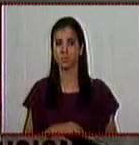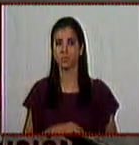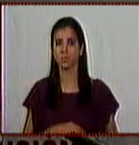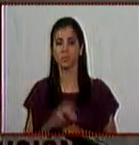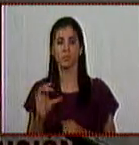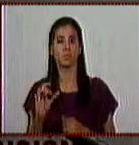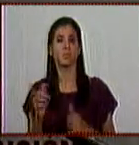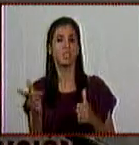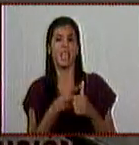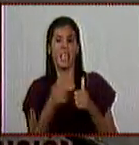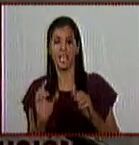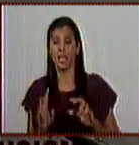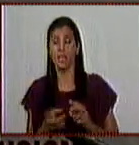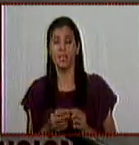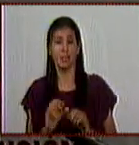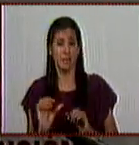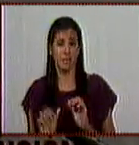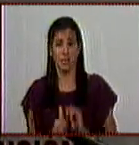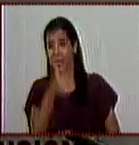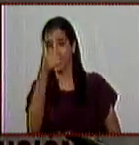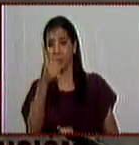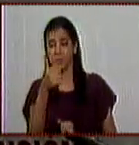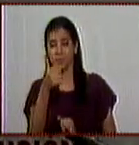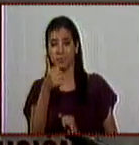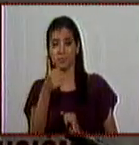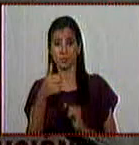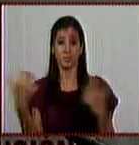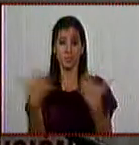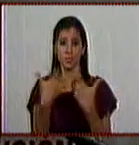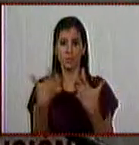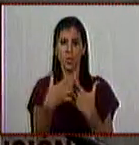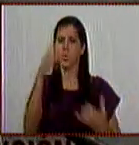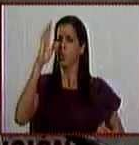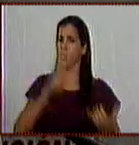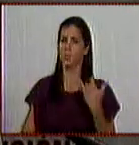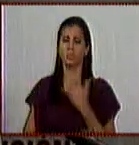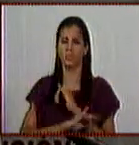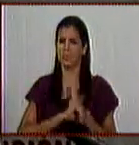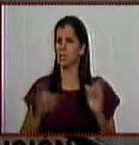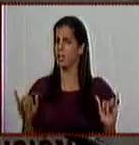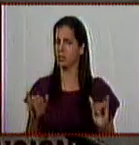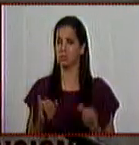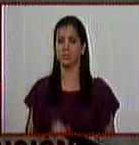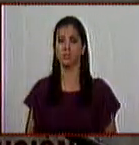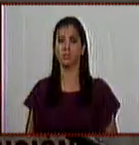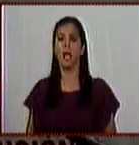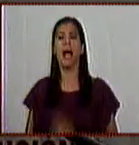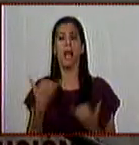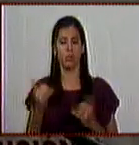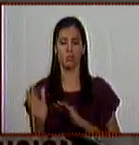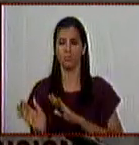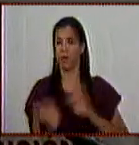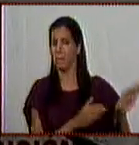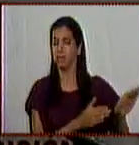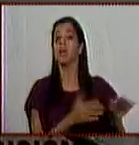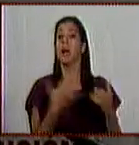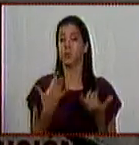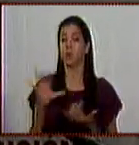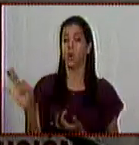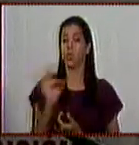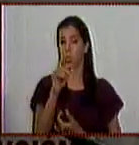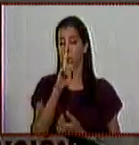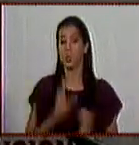estado como instrumento último de dom nación y le dio un liderazgo el líder el comandante